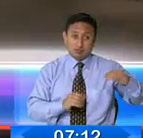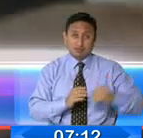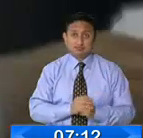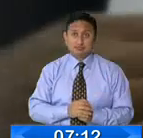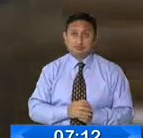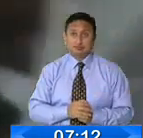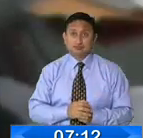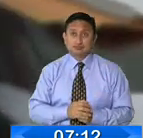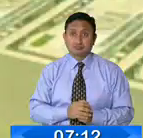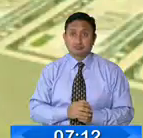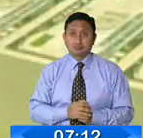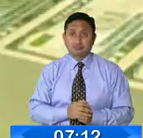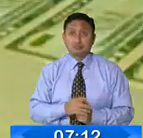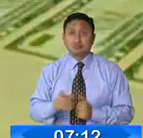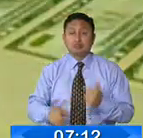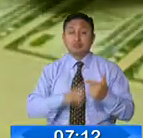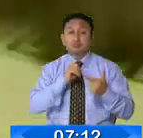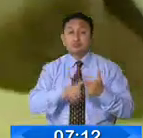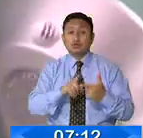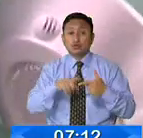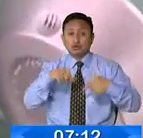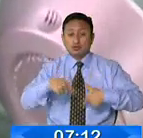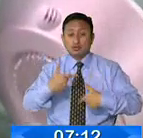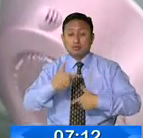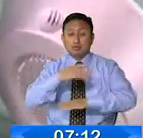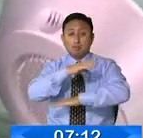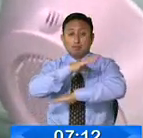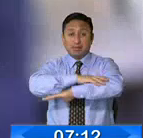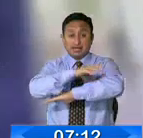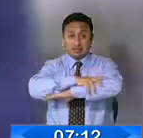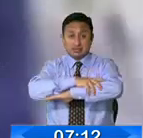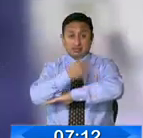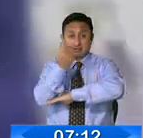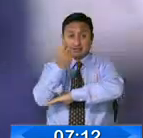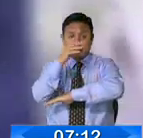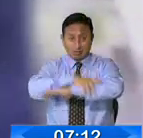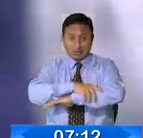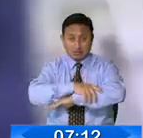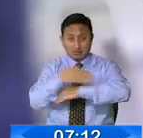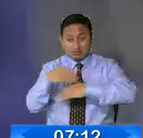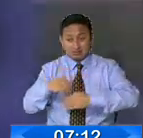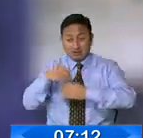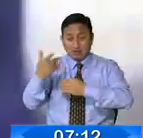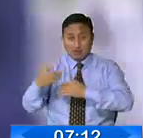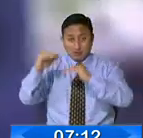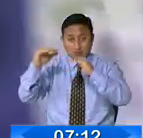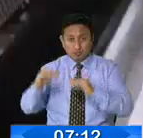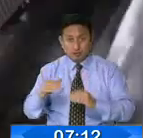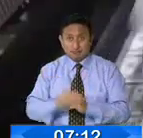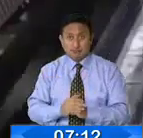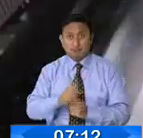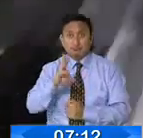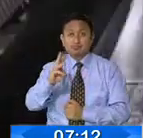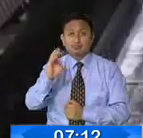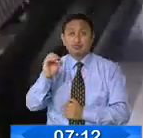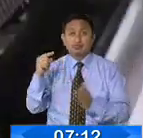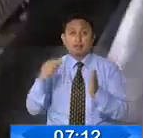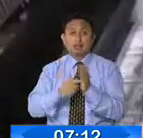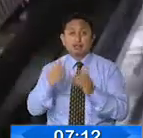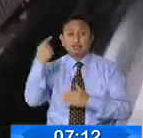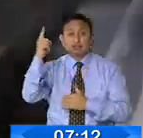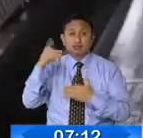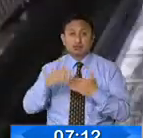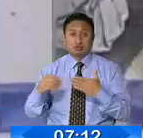Lo otro es seguir difiriendo el pasivo externo, cuyo valor consolidado supera los 60 mil millones